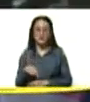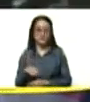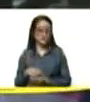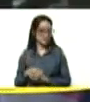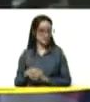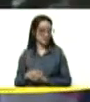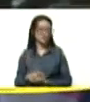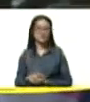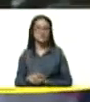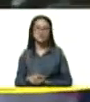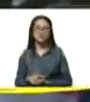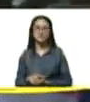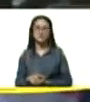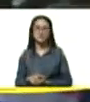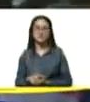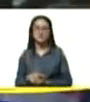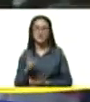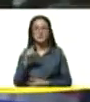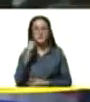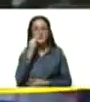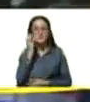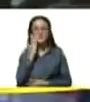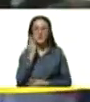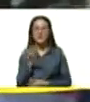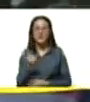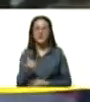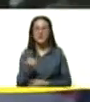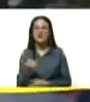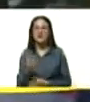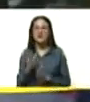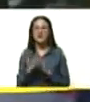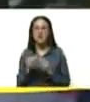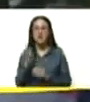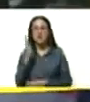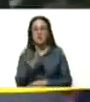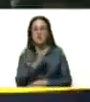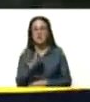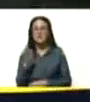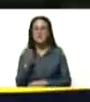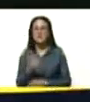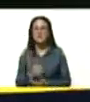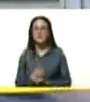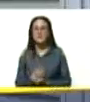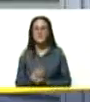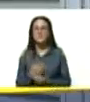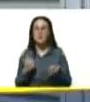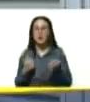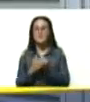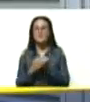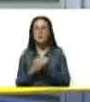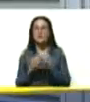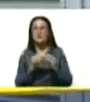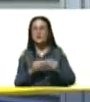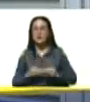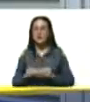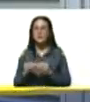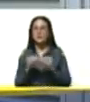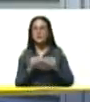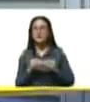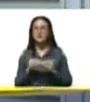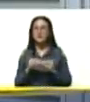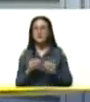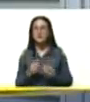y esto va para nuestra madrina, desde aquí todos le pedimos la bendición, y que nos apoye en la recuperación